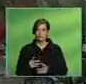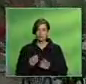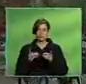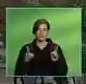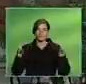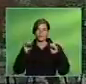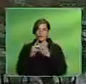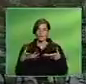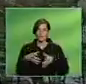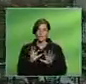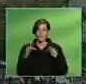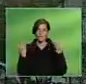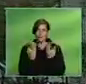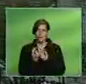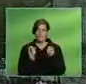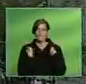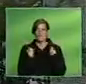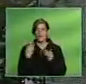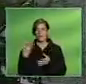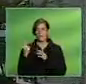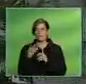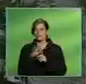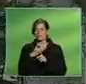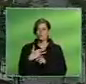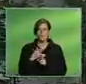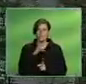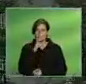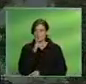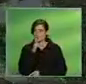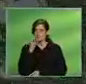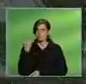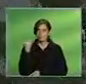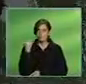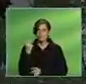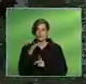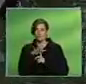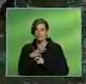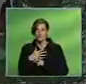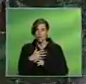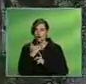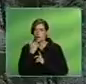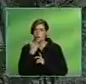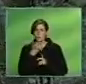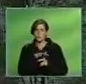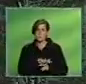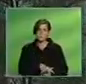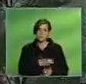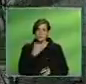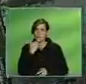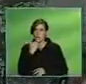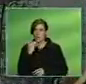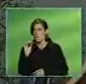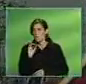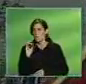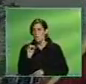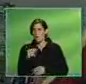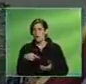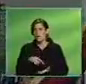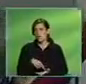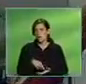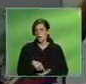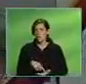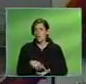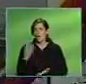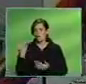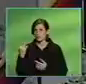grupo de familias que vivían en situaciones críticas, en situaciones de arrime o arrimados o alquilados, y